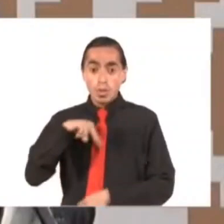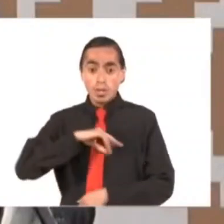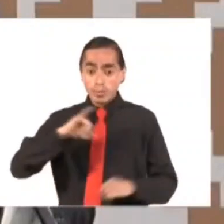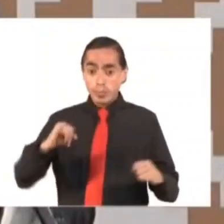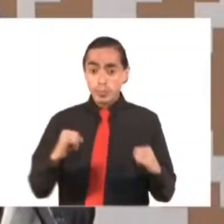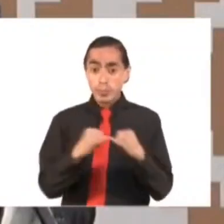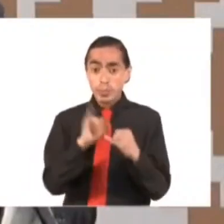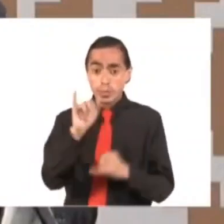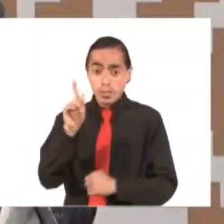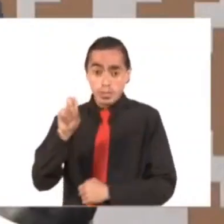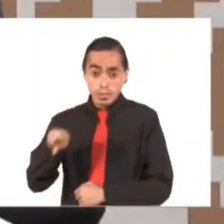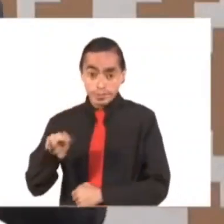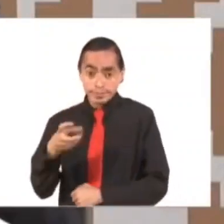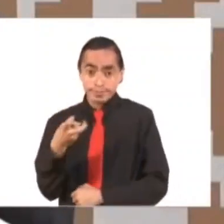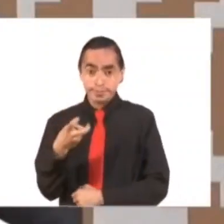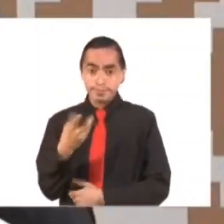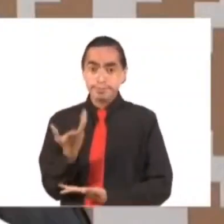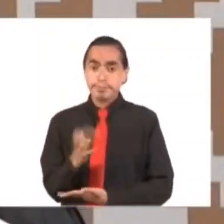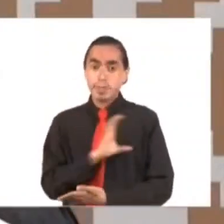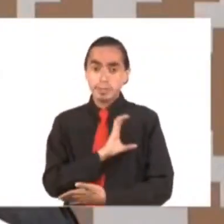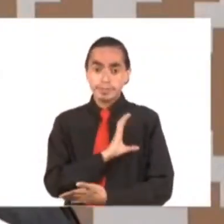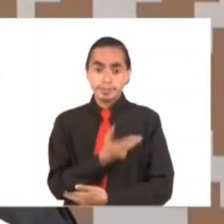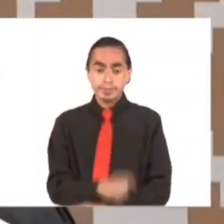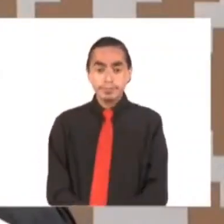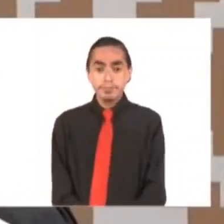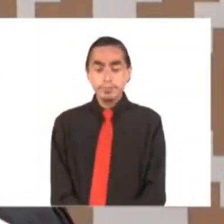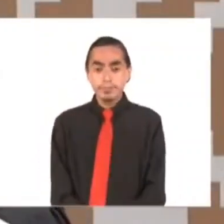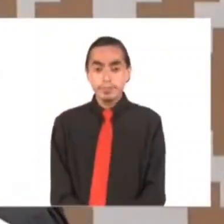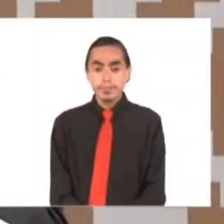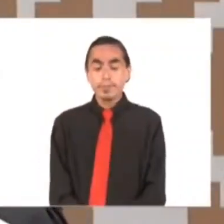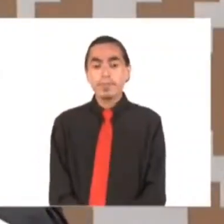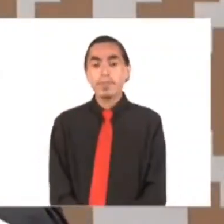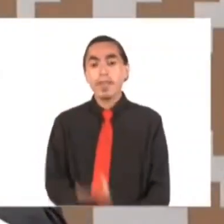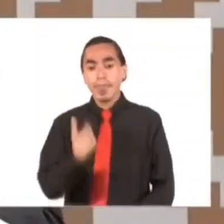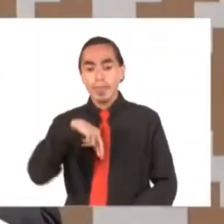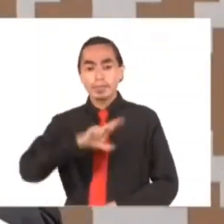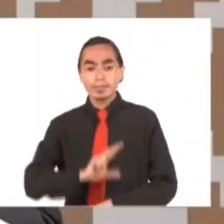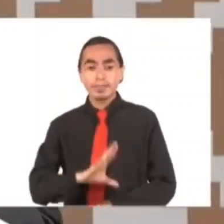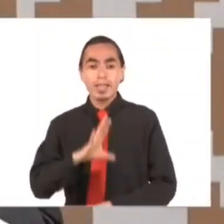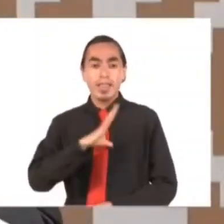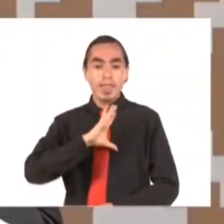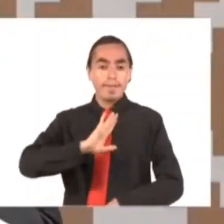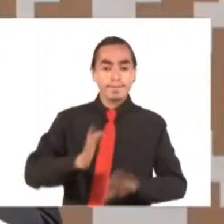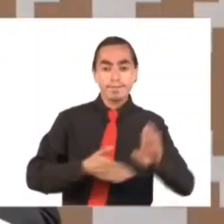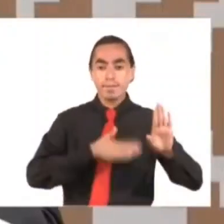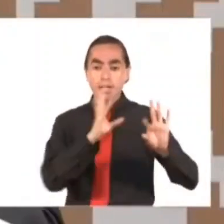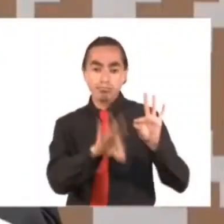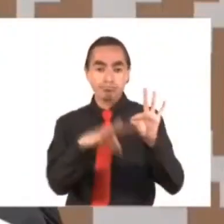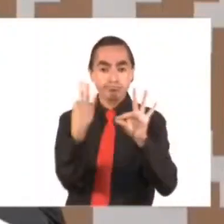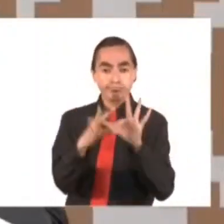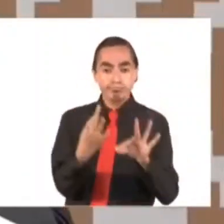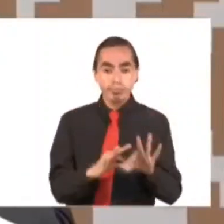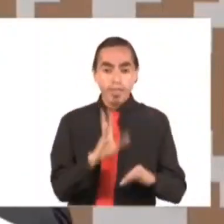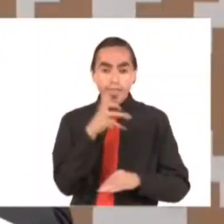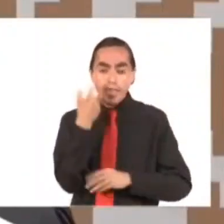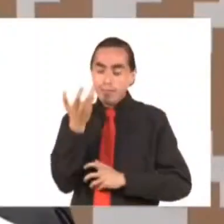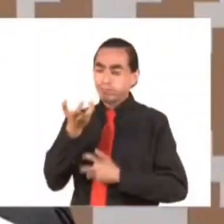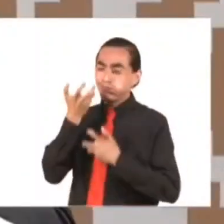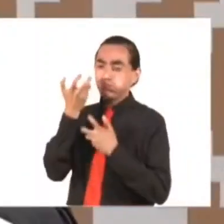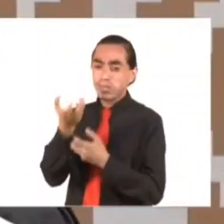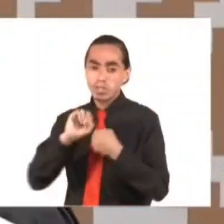Instituto Politécnico Nacional, la cual representa el cumplimiento de los más nobles anhelos de justicia